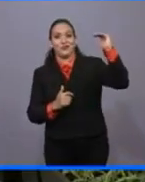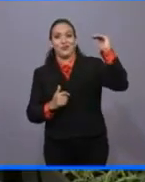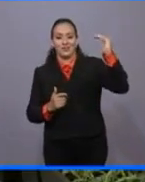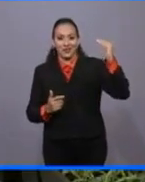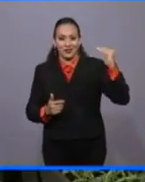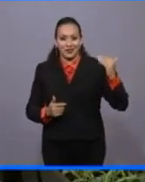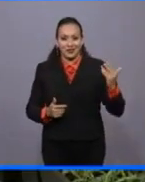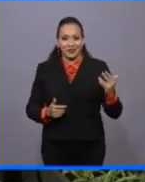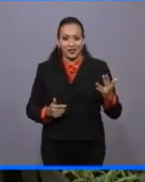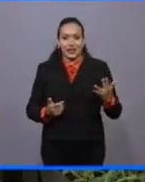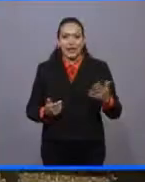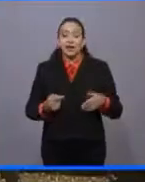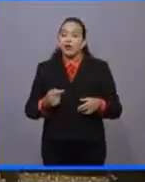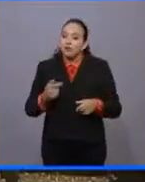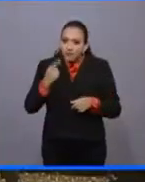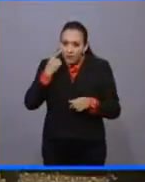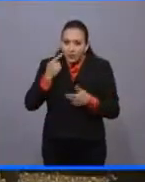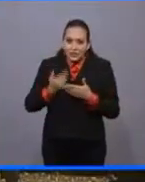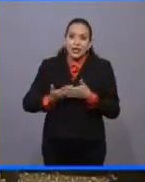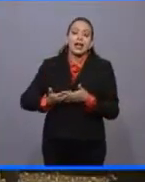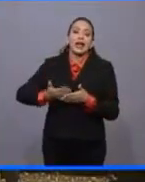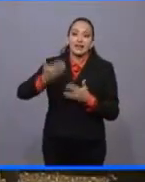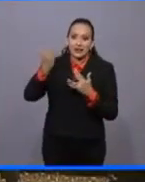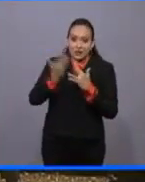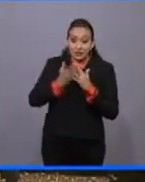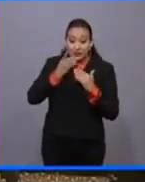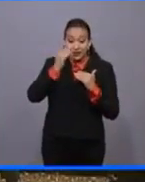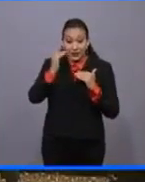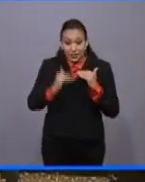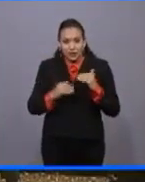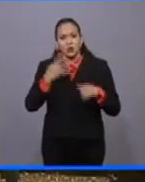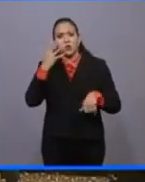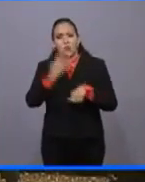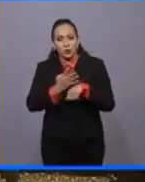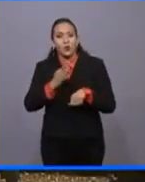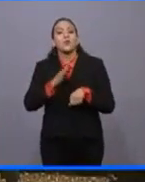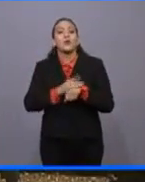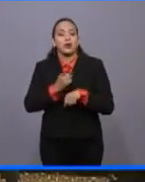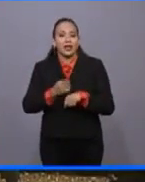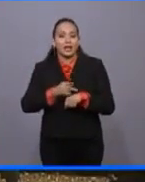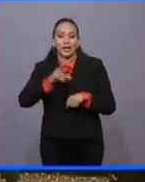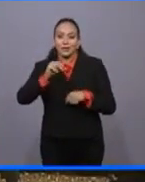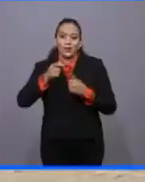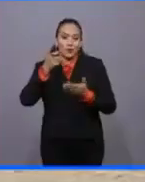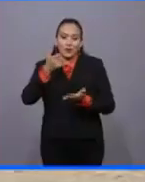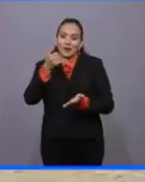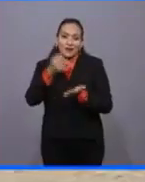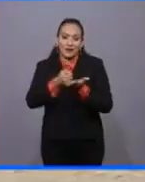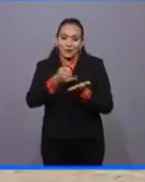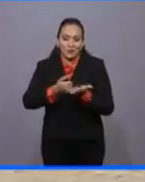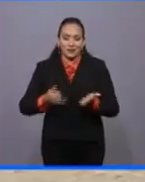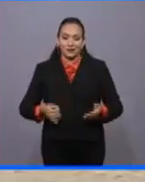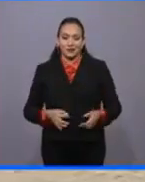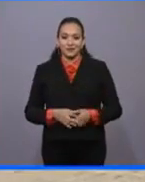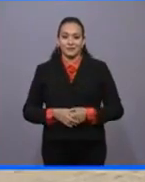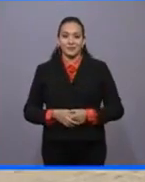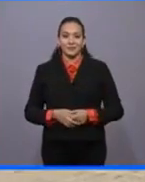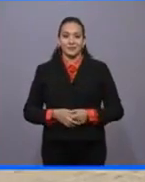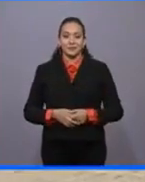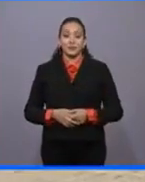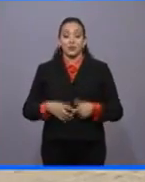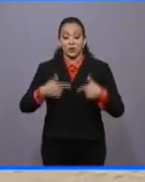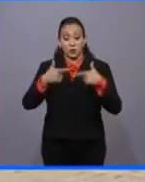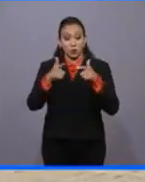de la cantidad que en un principio se había proyectado como sanción por la omisión de pagar sus impuestos.